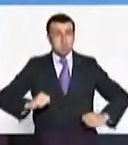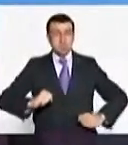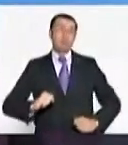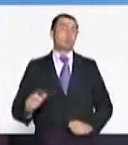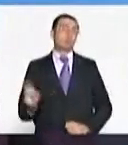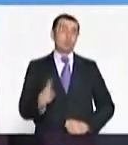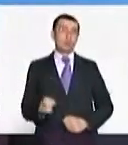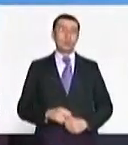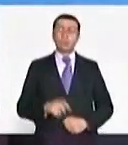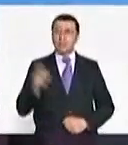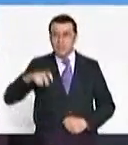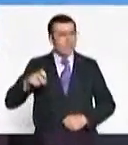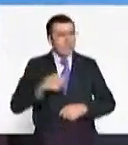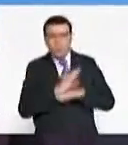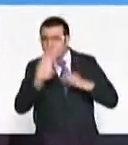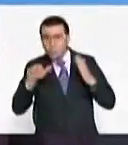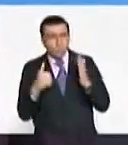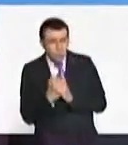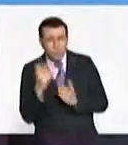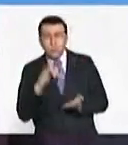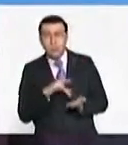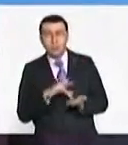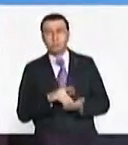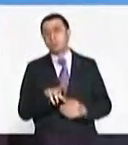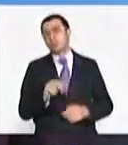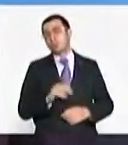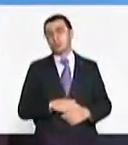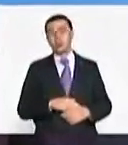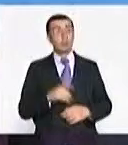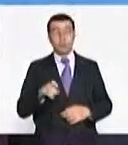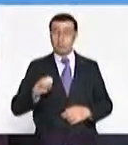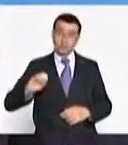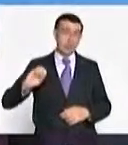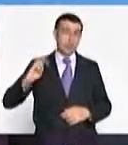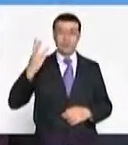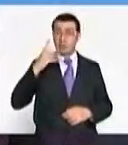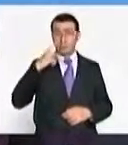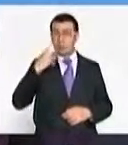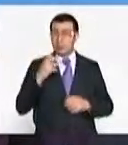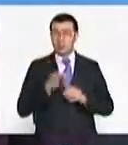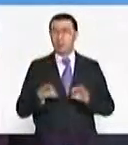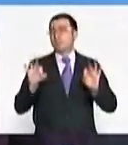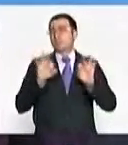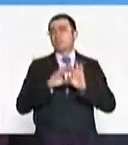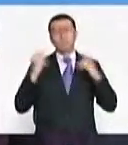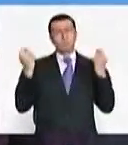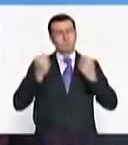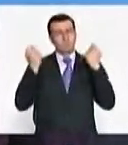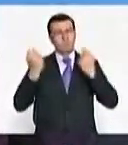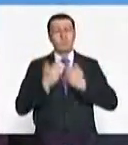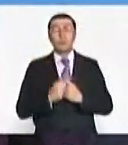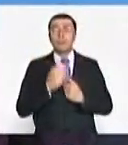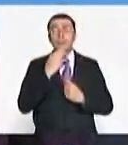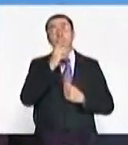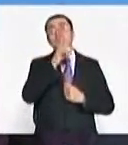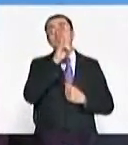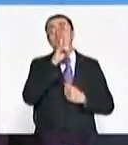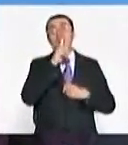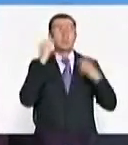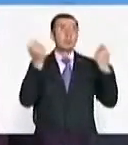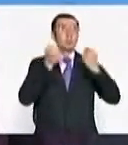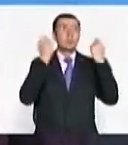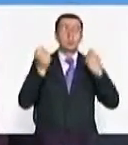que todas las personas estén tomando suplementos porque es el tercer suplemento más famoso que existe en el mundo. El mercado de Estados Unidos de suplementos